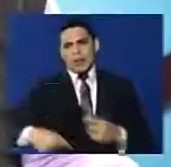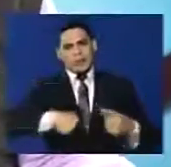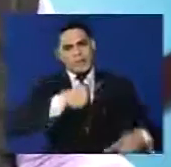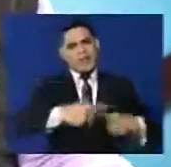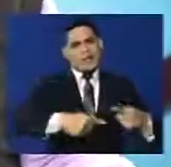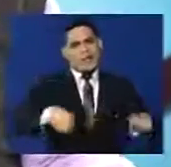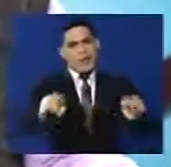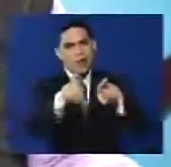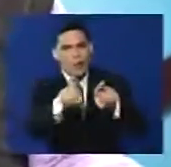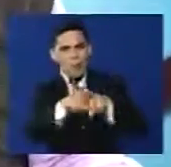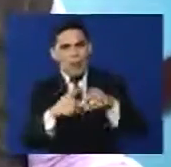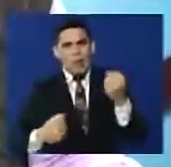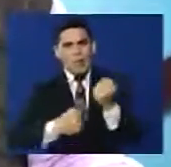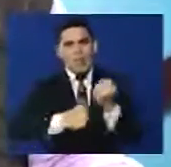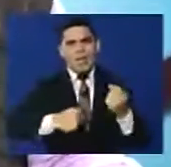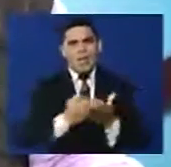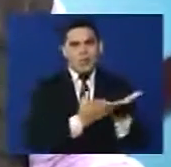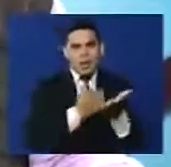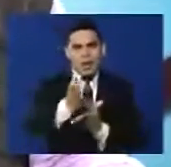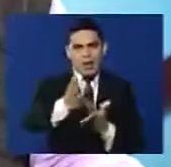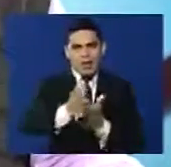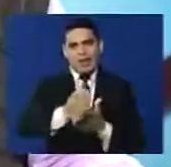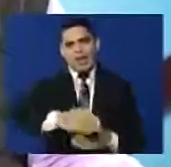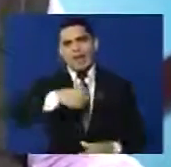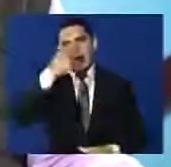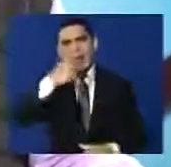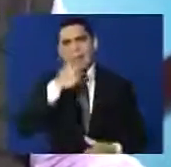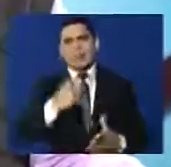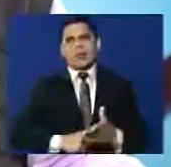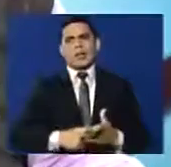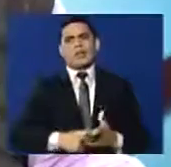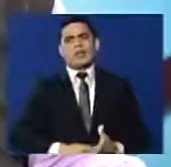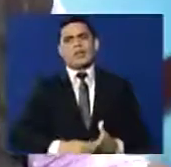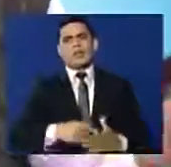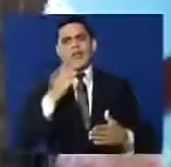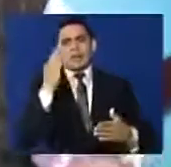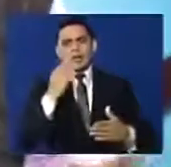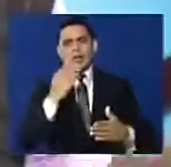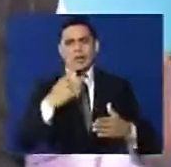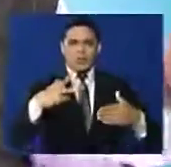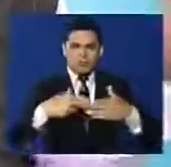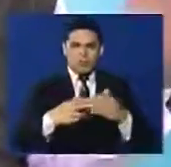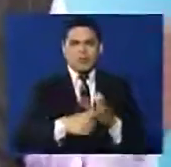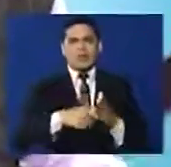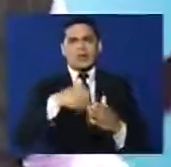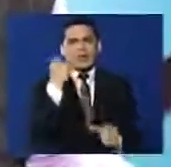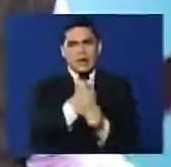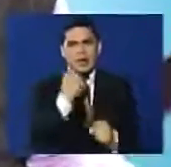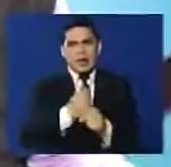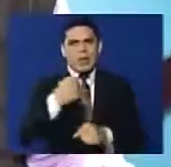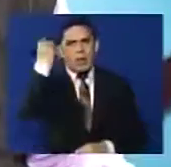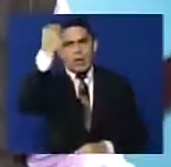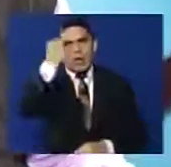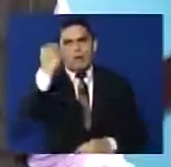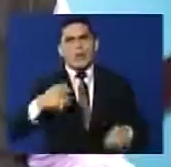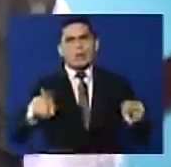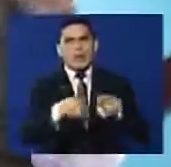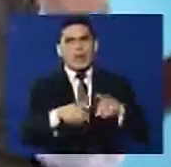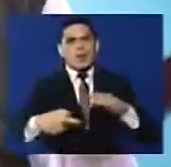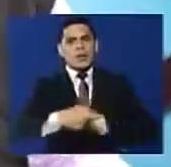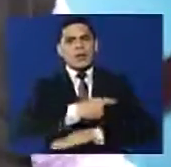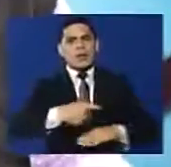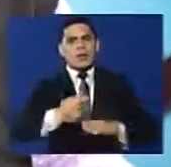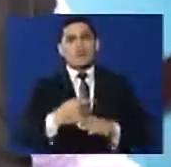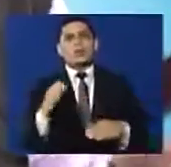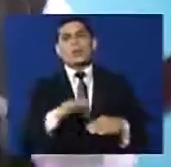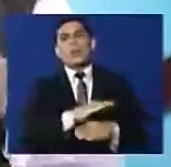los que siguen la línea. La línea de coartar el trabajo a quien no piensa como piensan los de este gobierno. ¿Entiendes? Eso fue lo